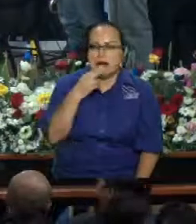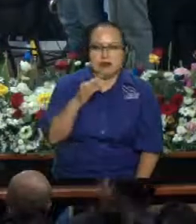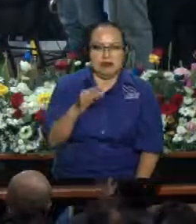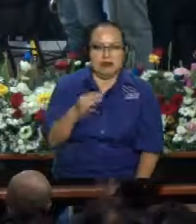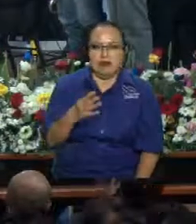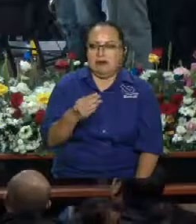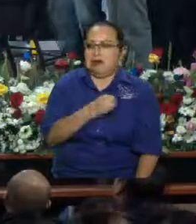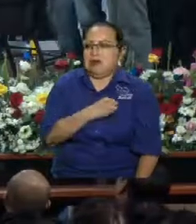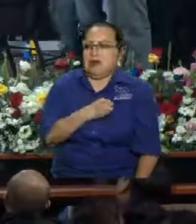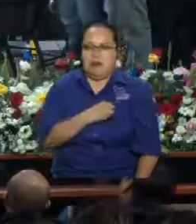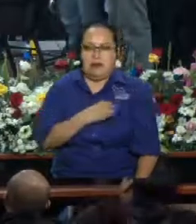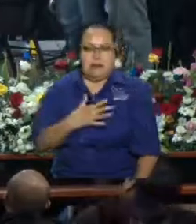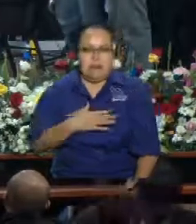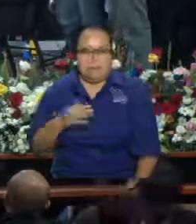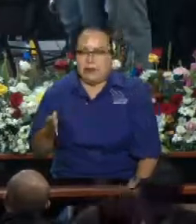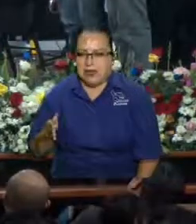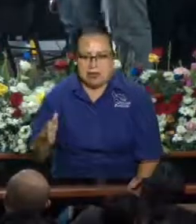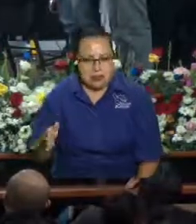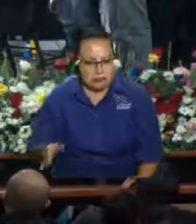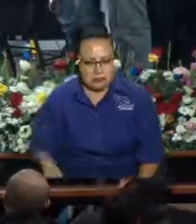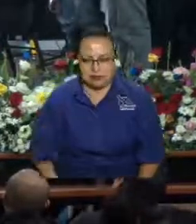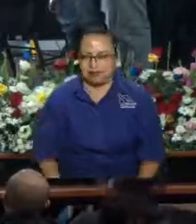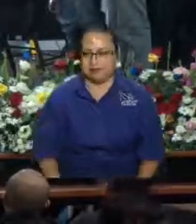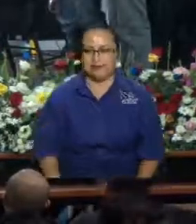Ay, no, hermano, es que yo no puedo vivir sin chuchos.